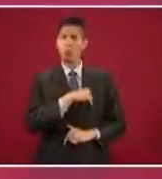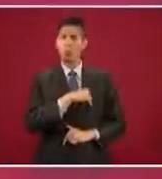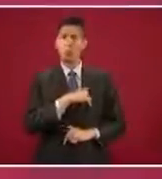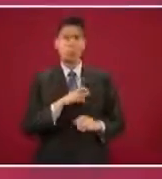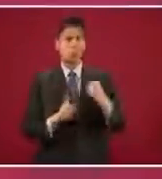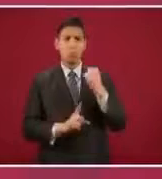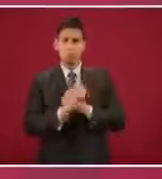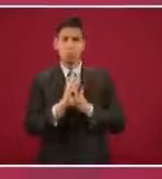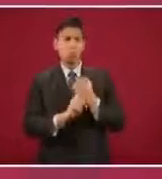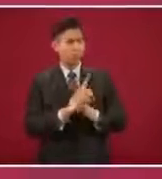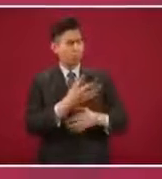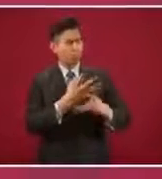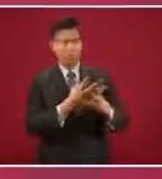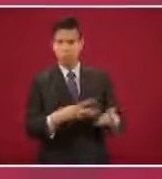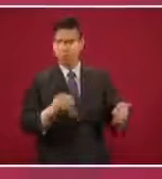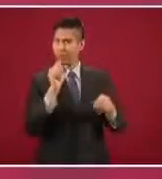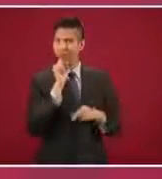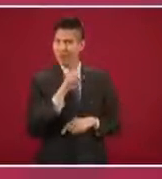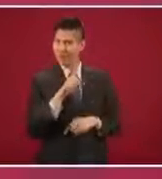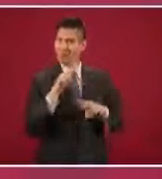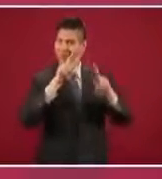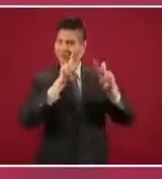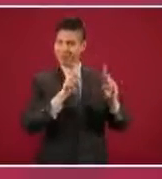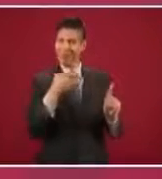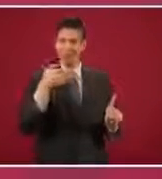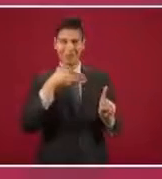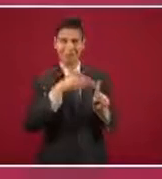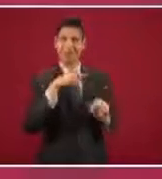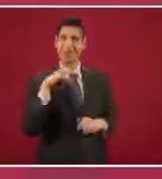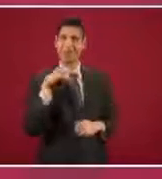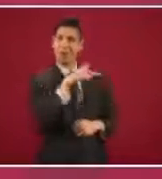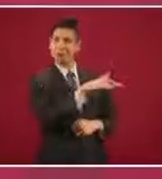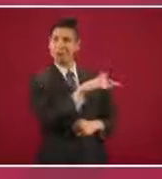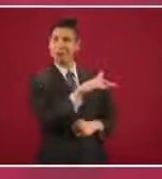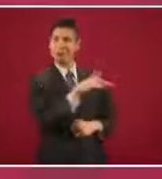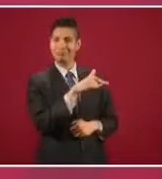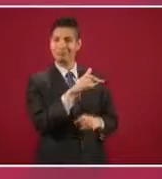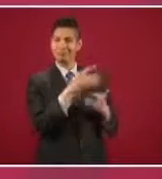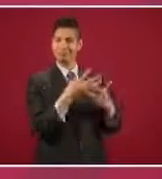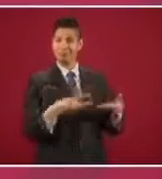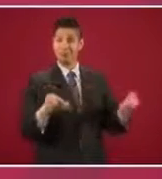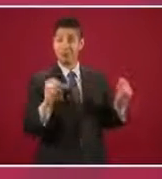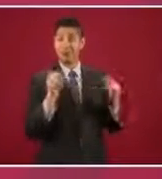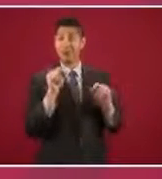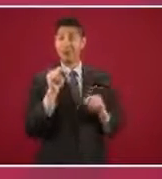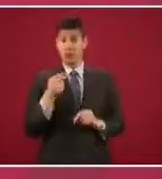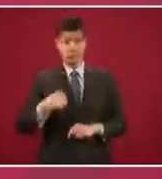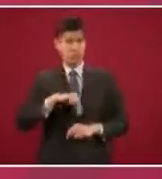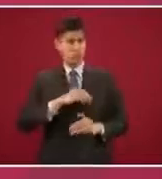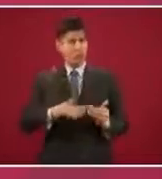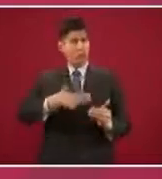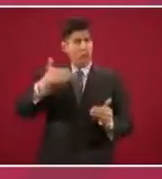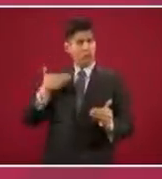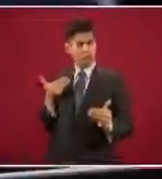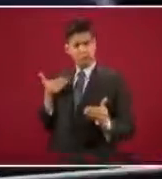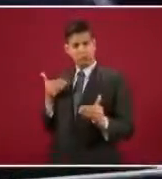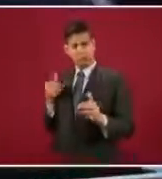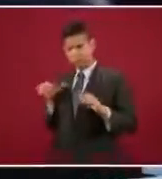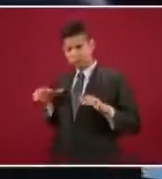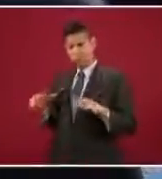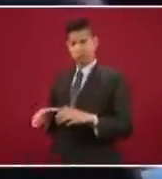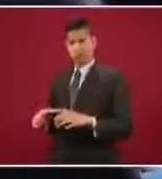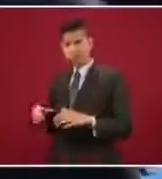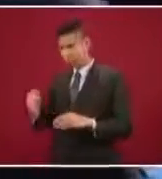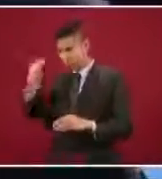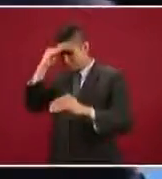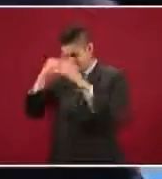resolver el problema del avión. O sea, lo pensamos muchísimo,